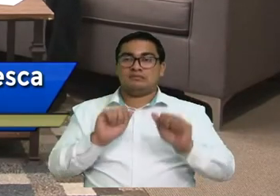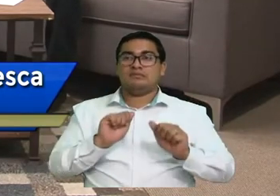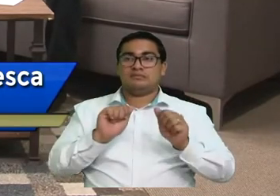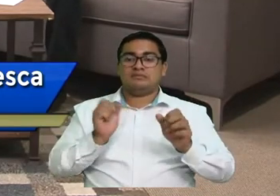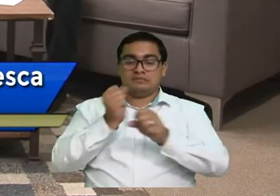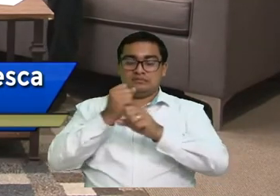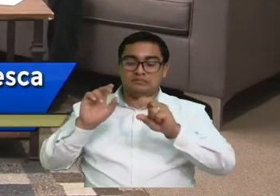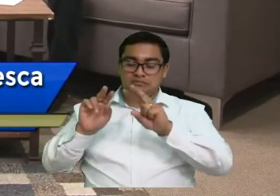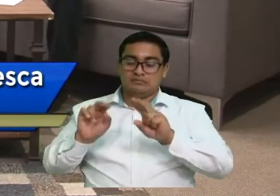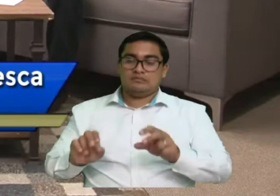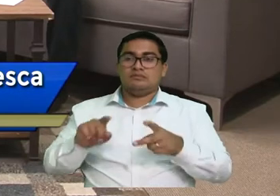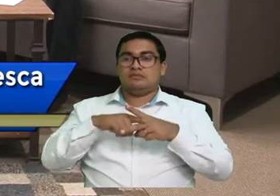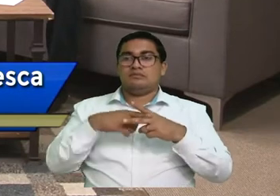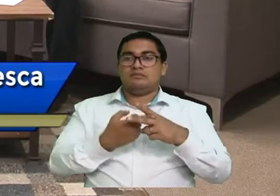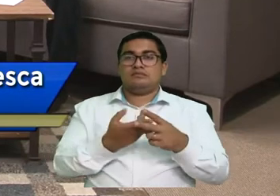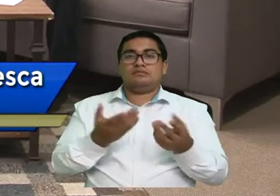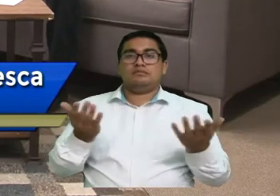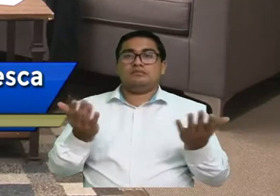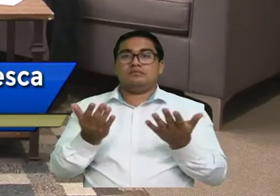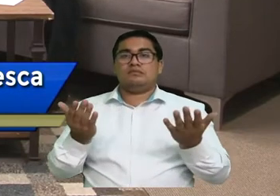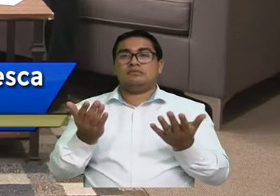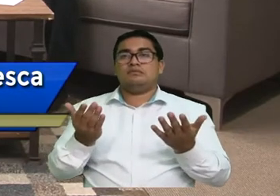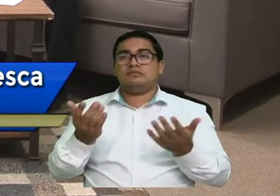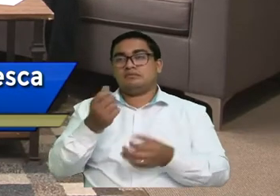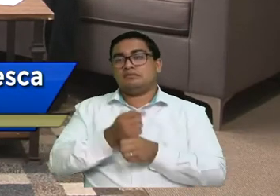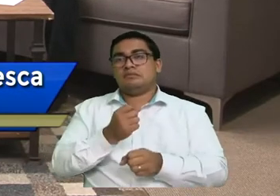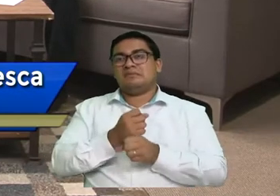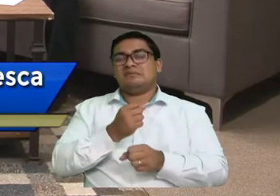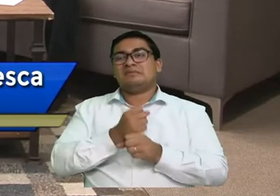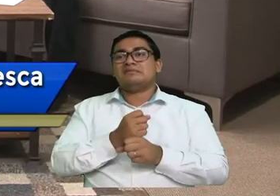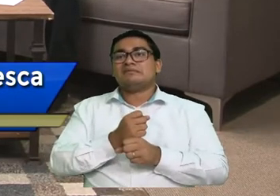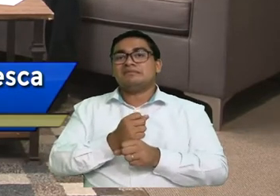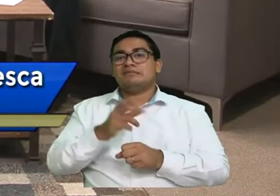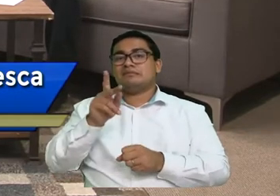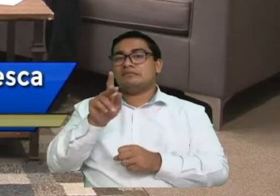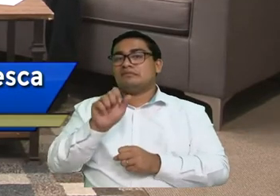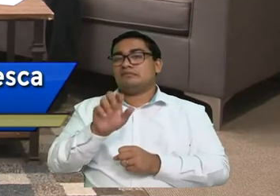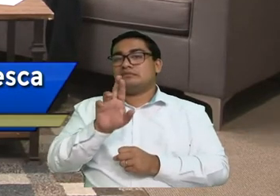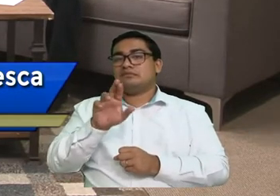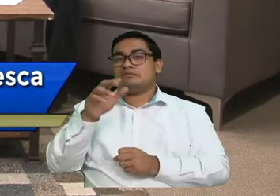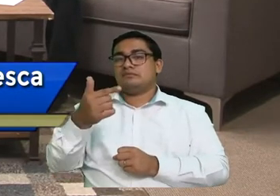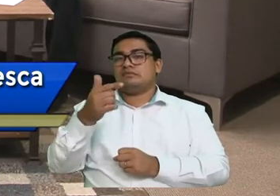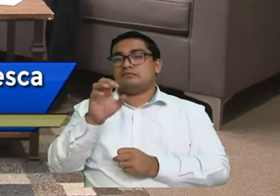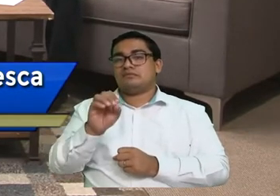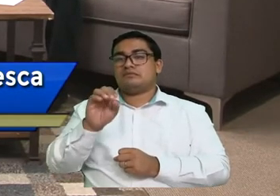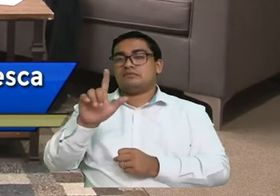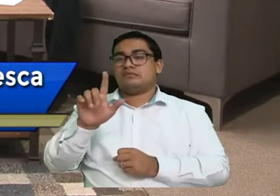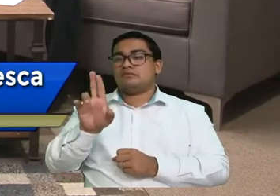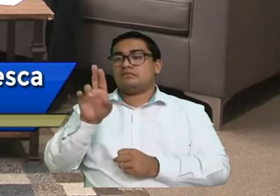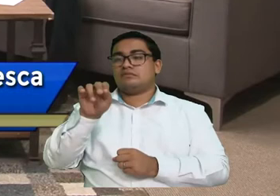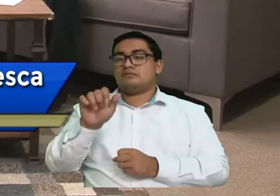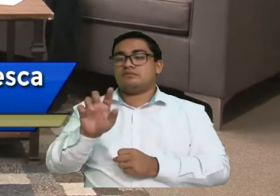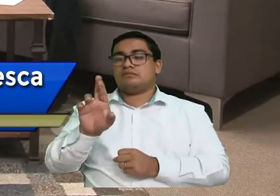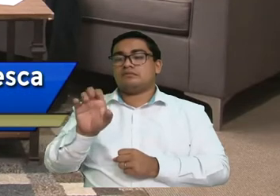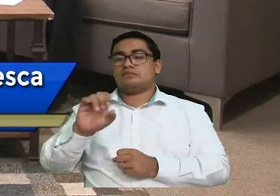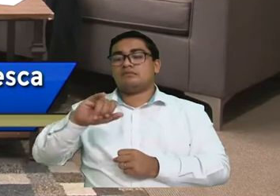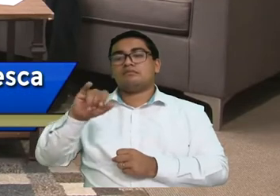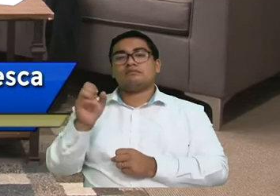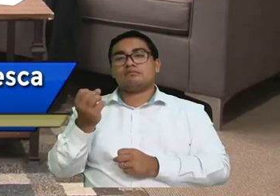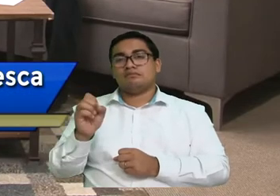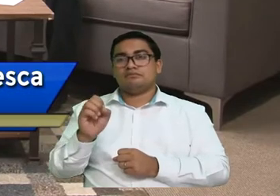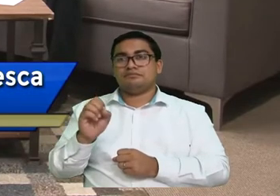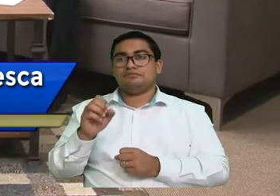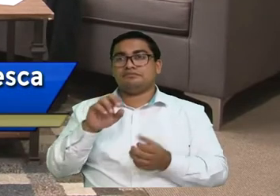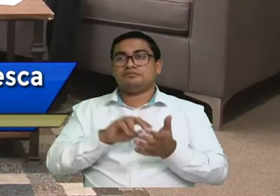laboratorio comenzar la producción de pargo lunarejo, ¿verdad? En esta zona. Y no